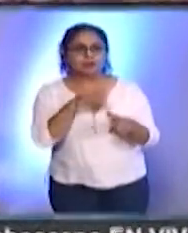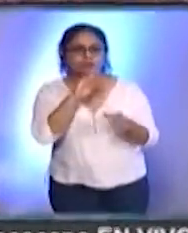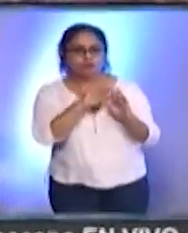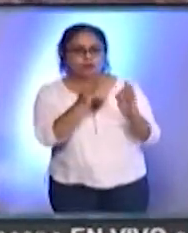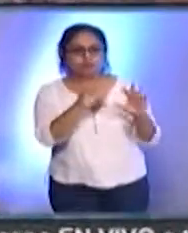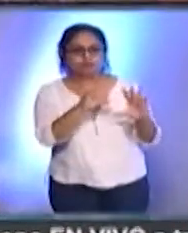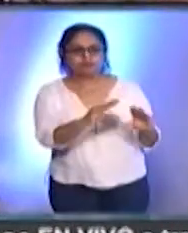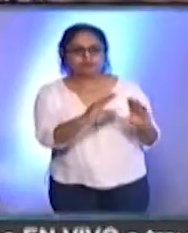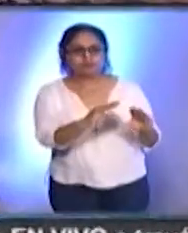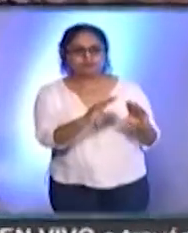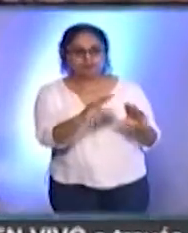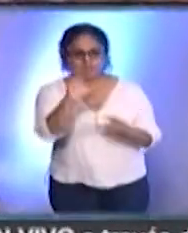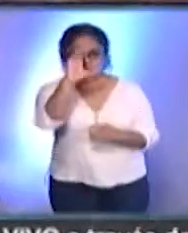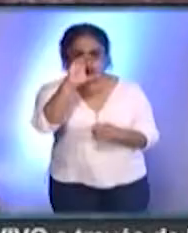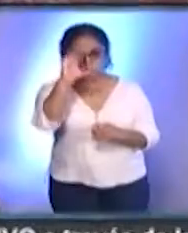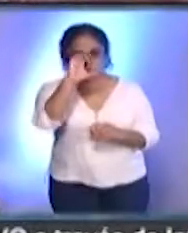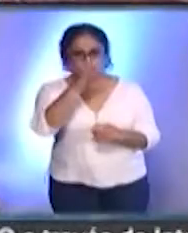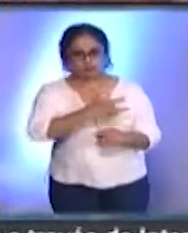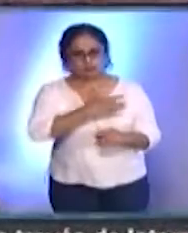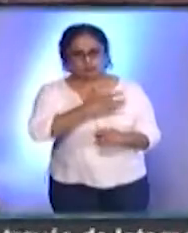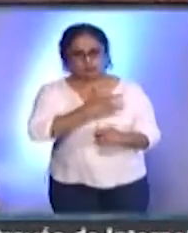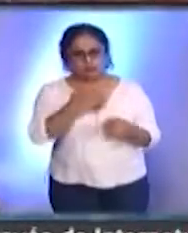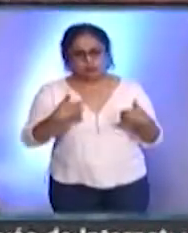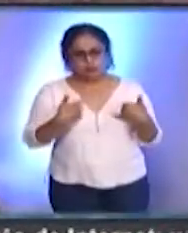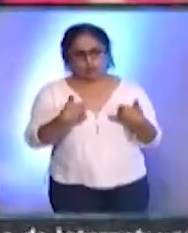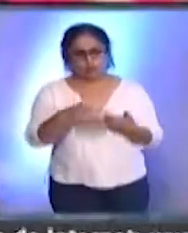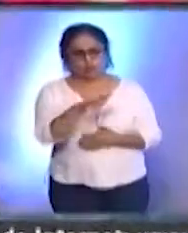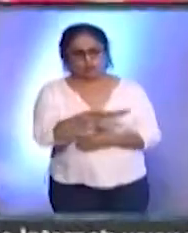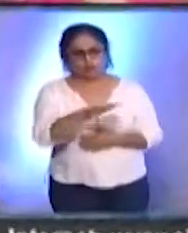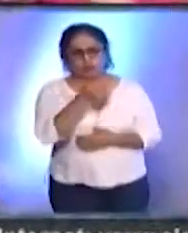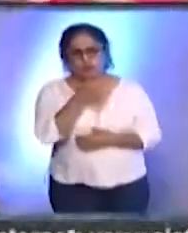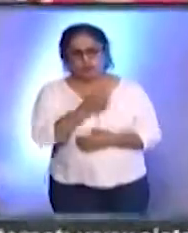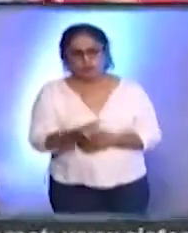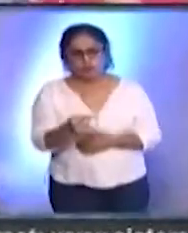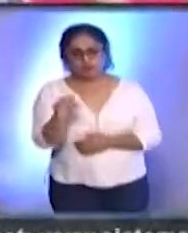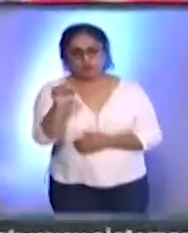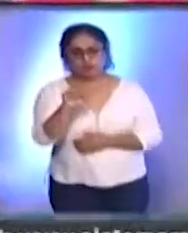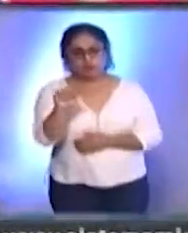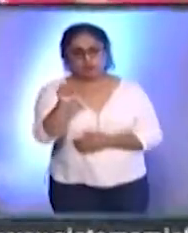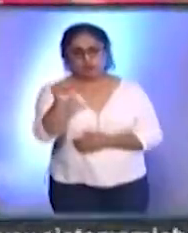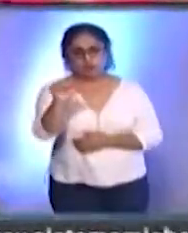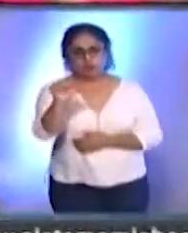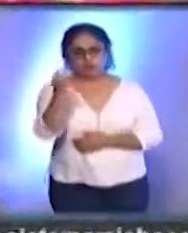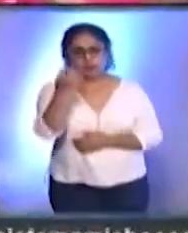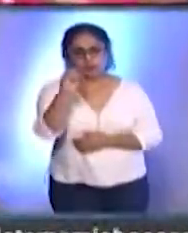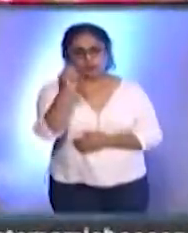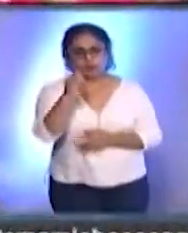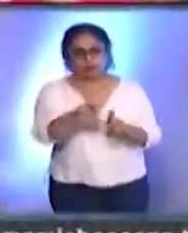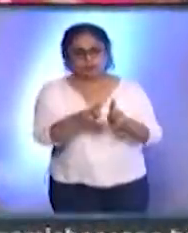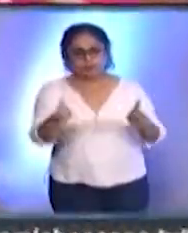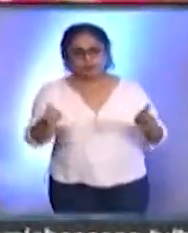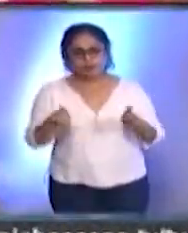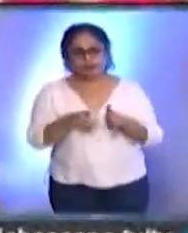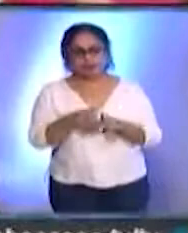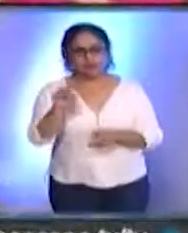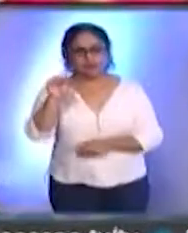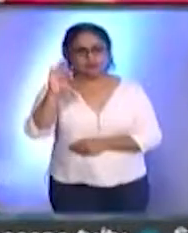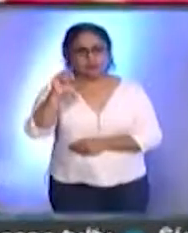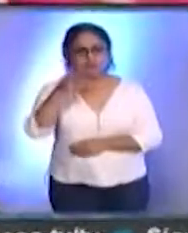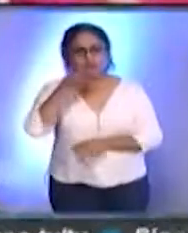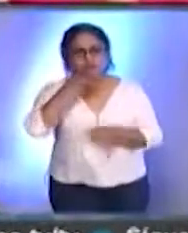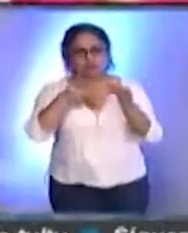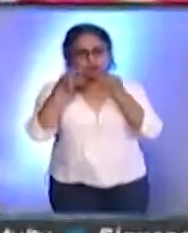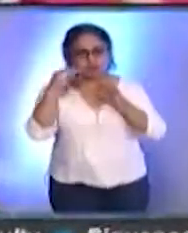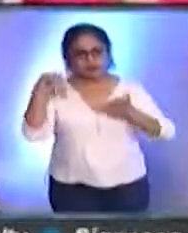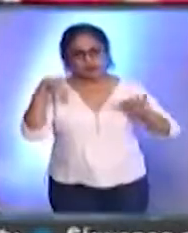de la cultura y obviamente de sensibilizar a los jóvenes, a los niños. El sábado 16 de octubre en la Plaza de San Francisco se realizará un festival